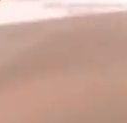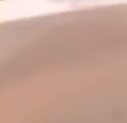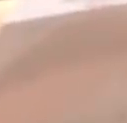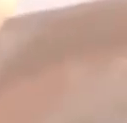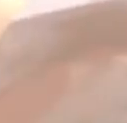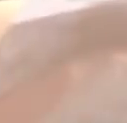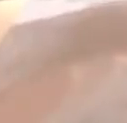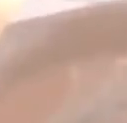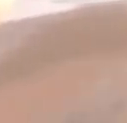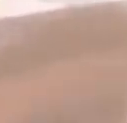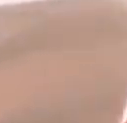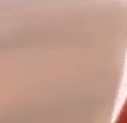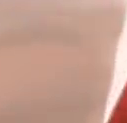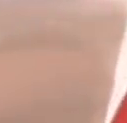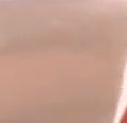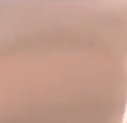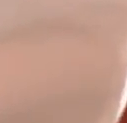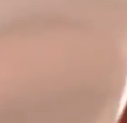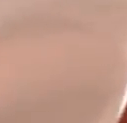Tercero,